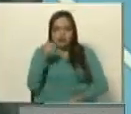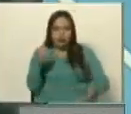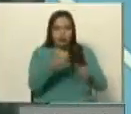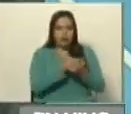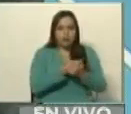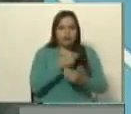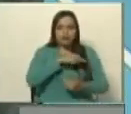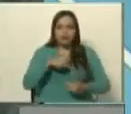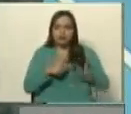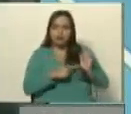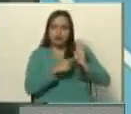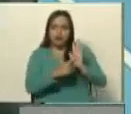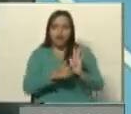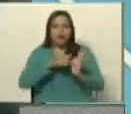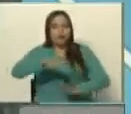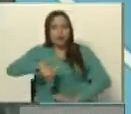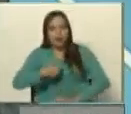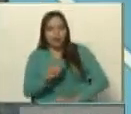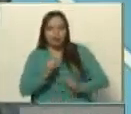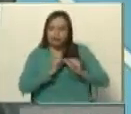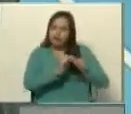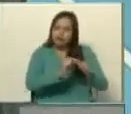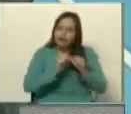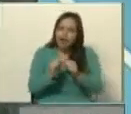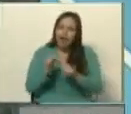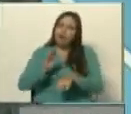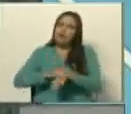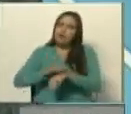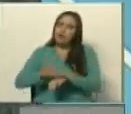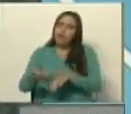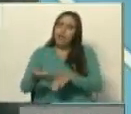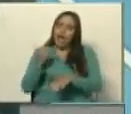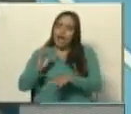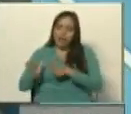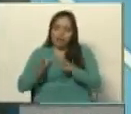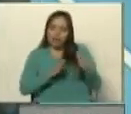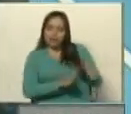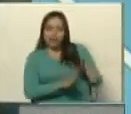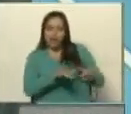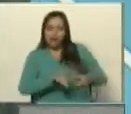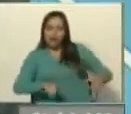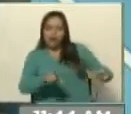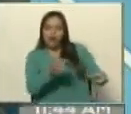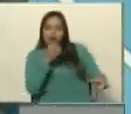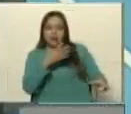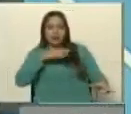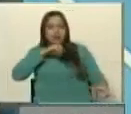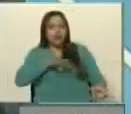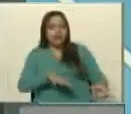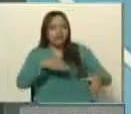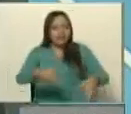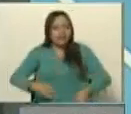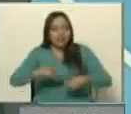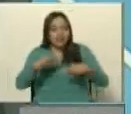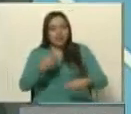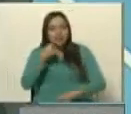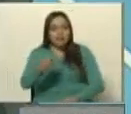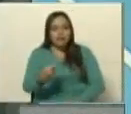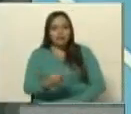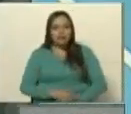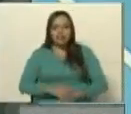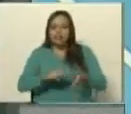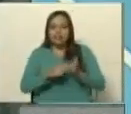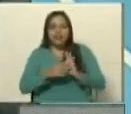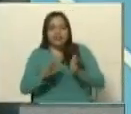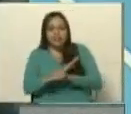hemos demostrado que podemos resistir porque estamos del lado bueno de la historia. Eso que decimos permanentemente solo quiere decir que